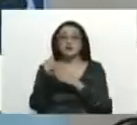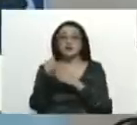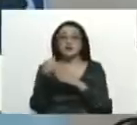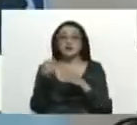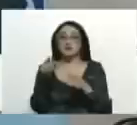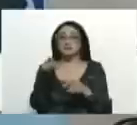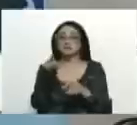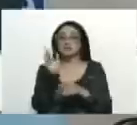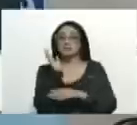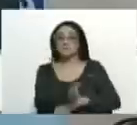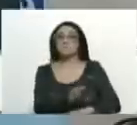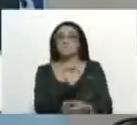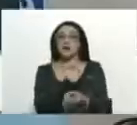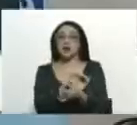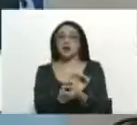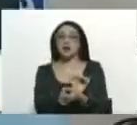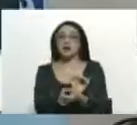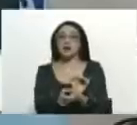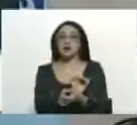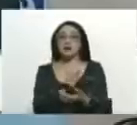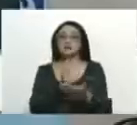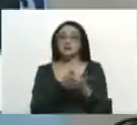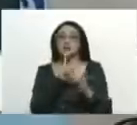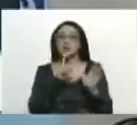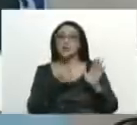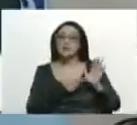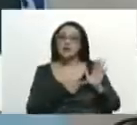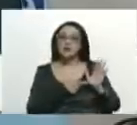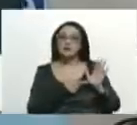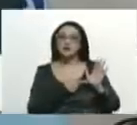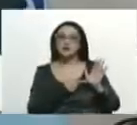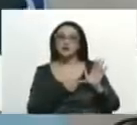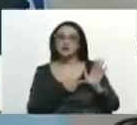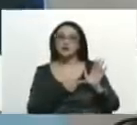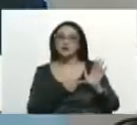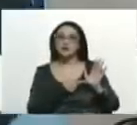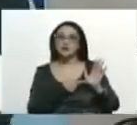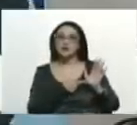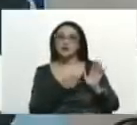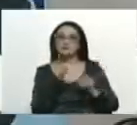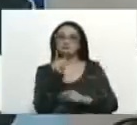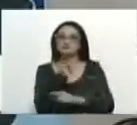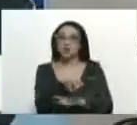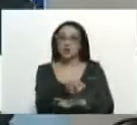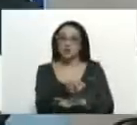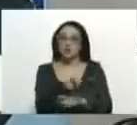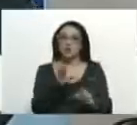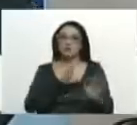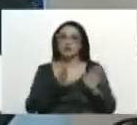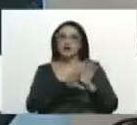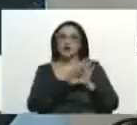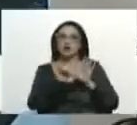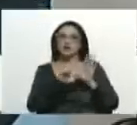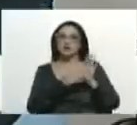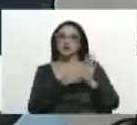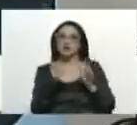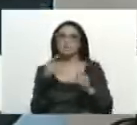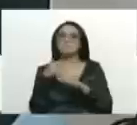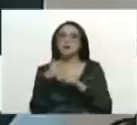penal siempre cumpliendo a cabalidad con ese mandato que nos da la Constitución y la